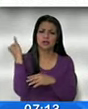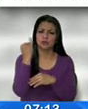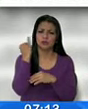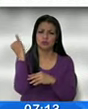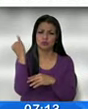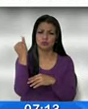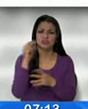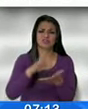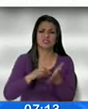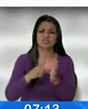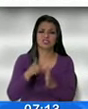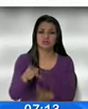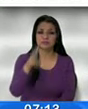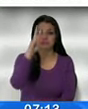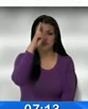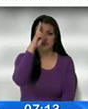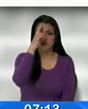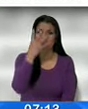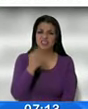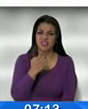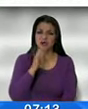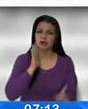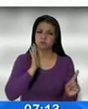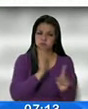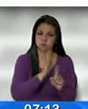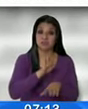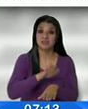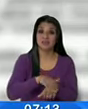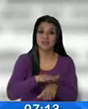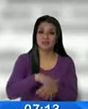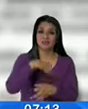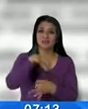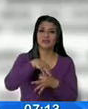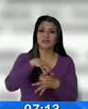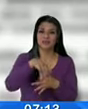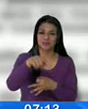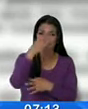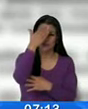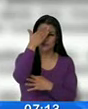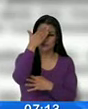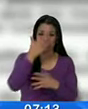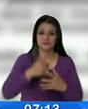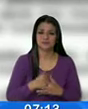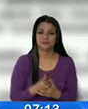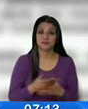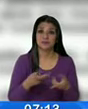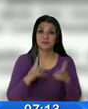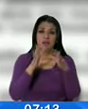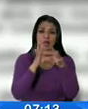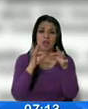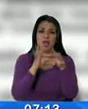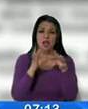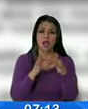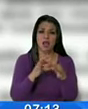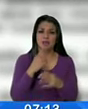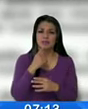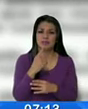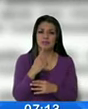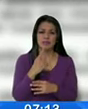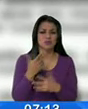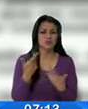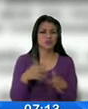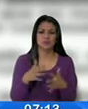un perverso intento de amedrentamiento por el momento político electoral. Además, en el texto calificó a la circulación como un inmoral acto